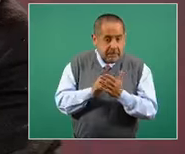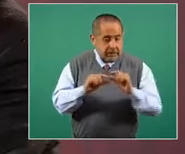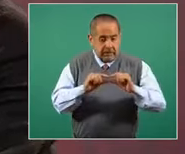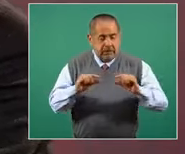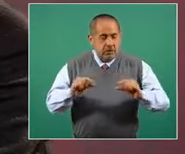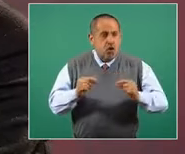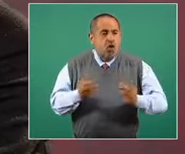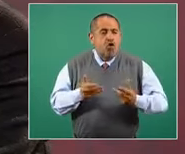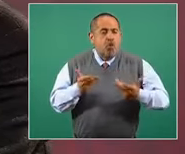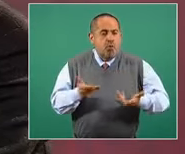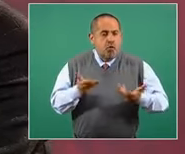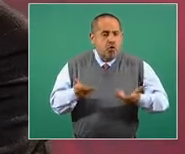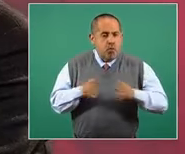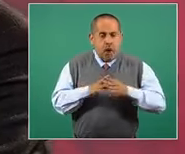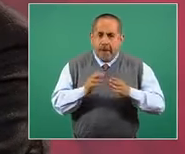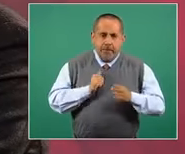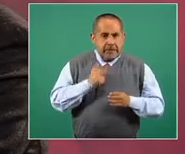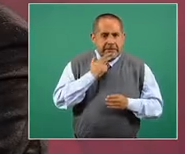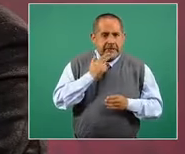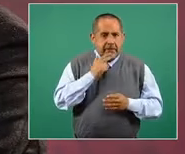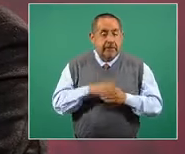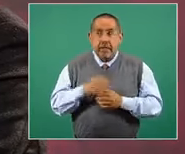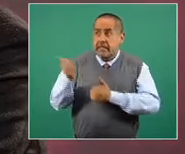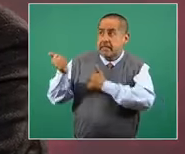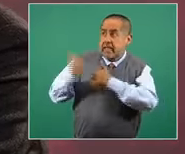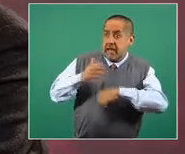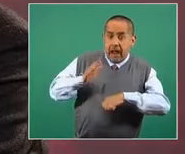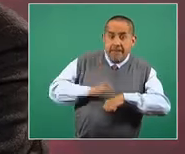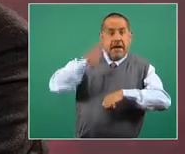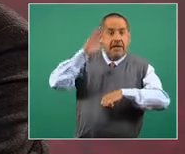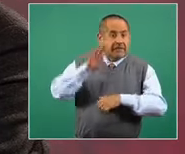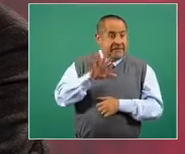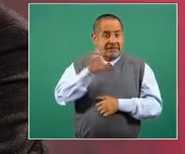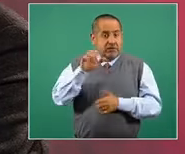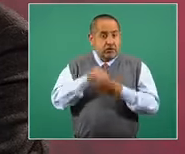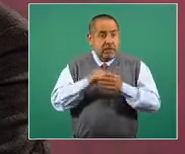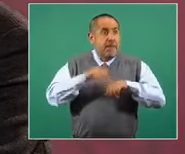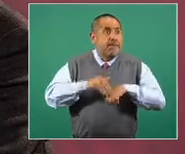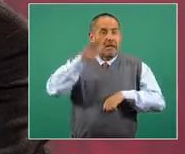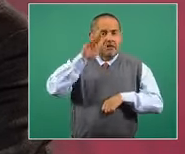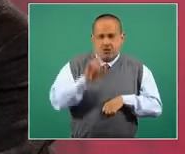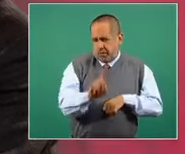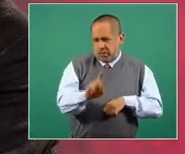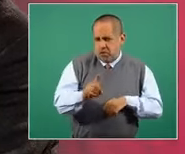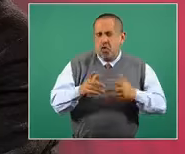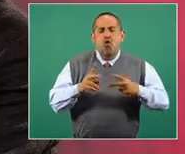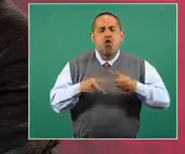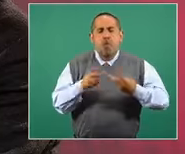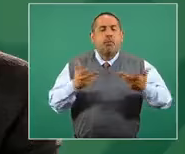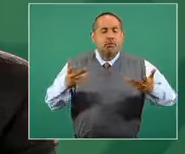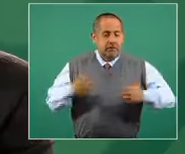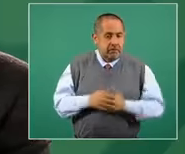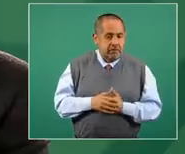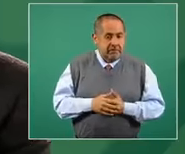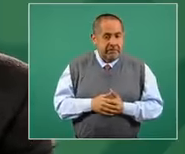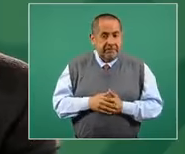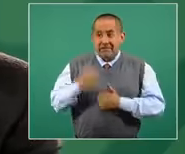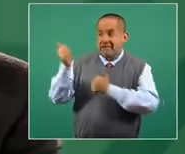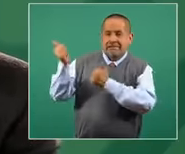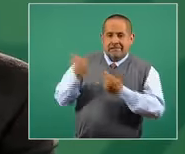¿cómo deberíamos aprovecharlas? Si llegaran más de las 500,000 el propio domingo, ¿cómo podríamos aprovecharlas? Si